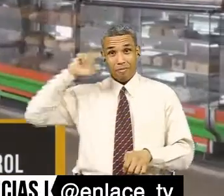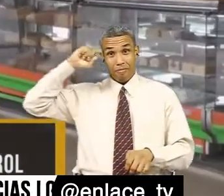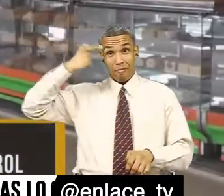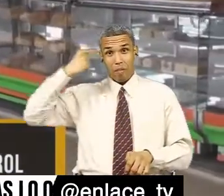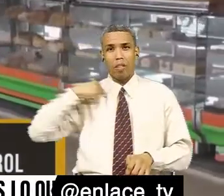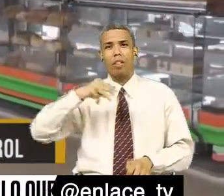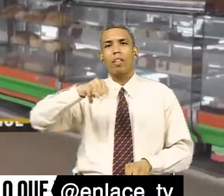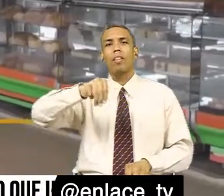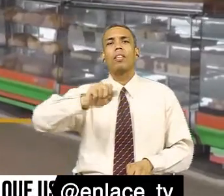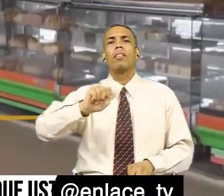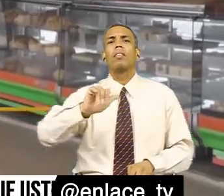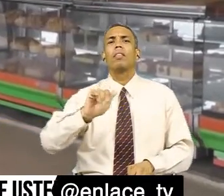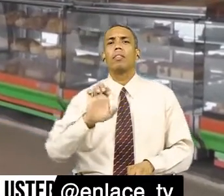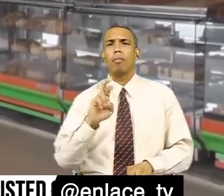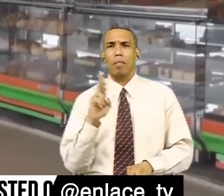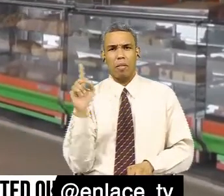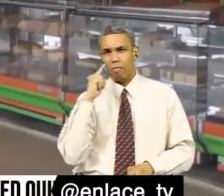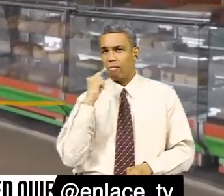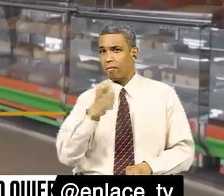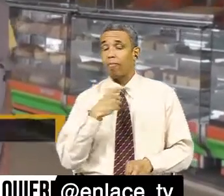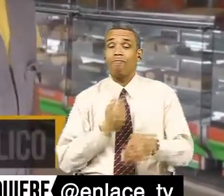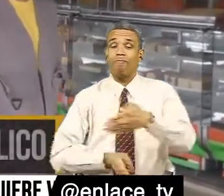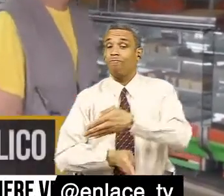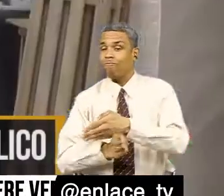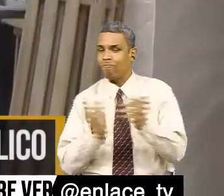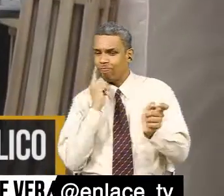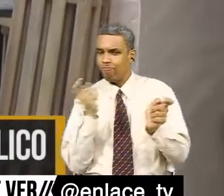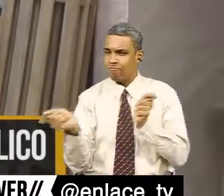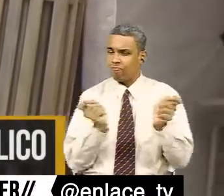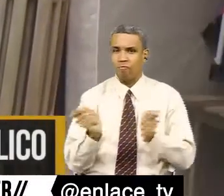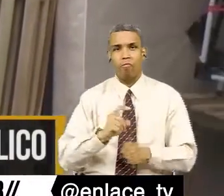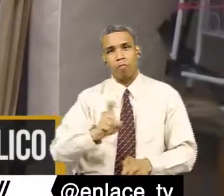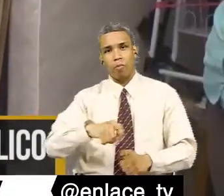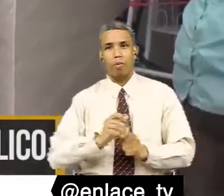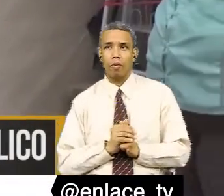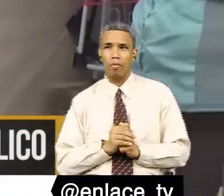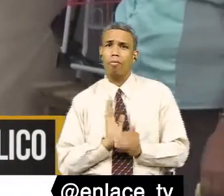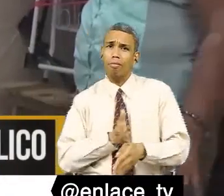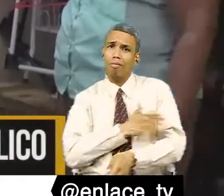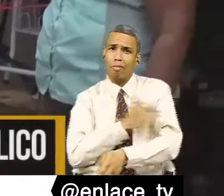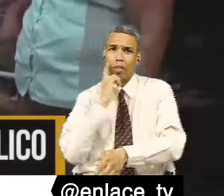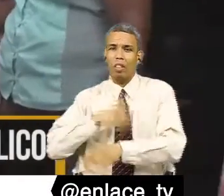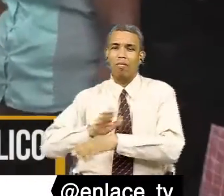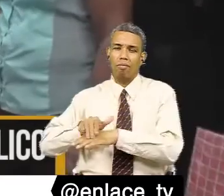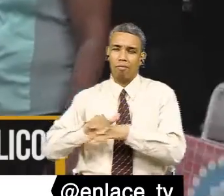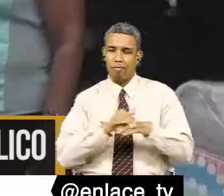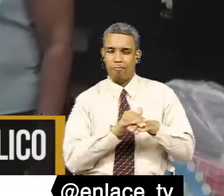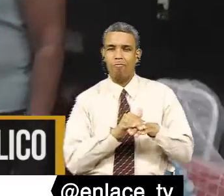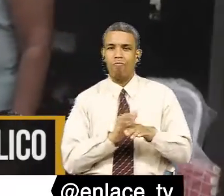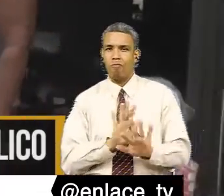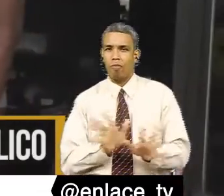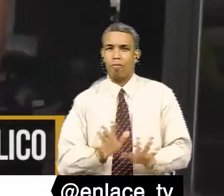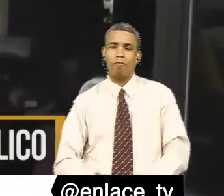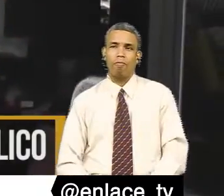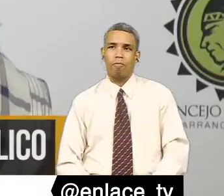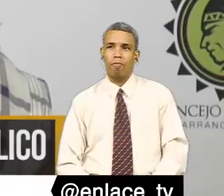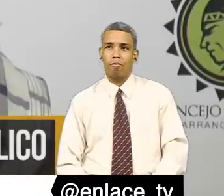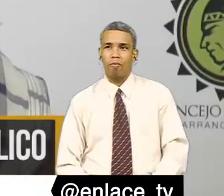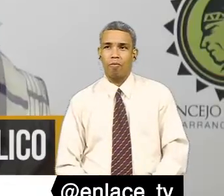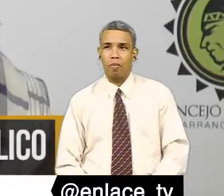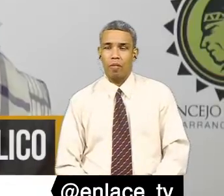los procesos de intervención del espacio público en Barranca Bermeja, donde ya se realizaron las socializaciones de la campaña Espacio para Todos. No, nosotros